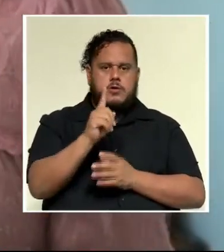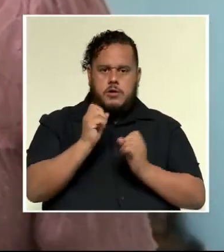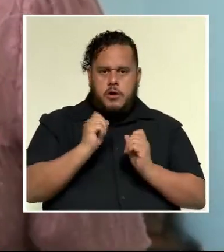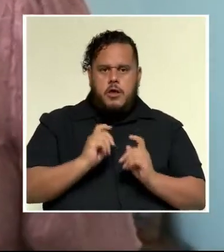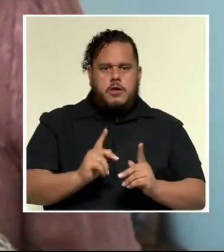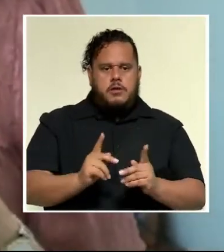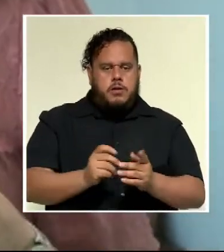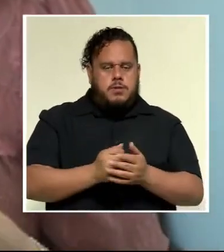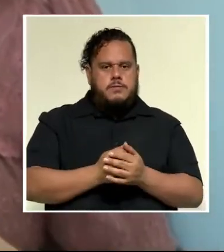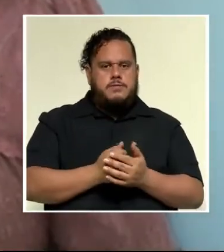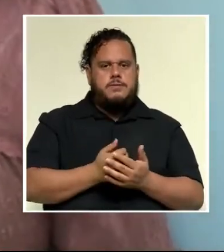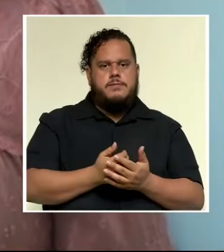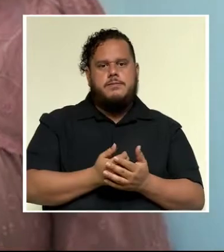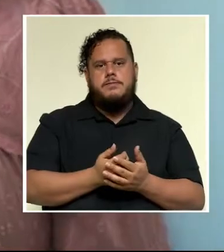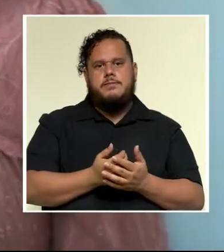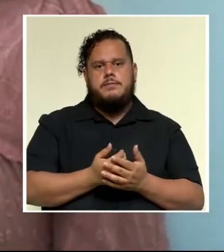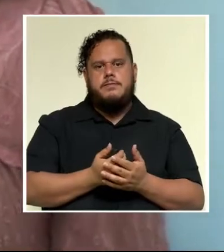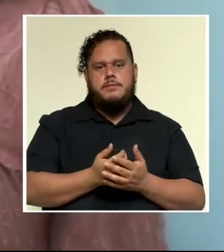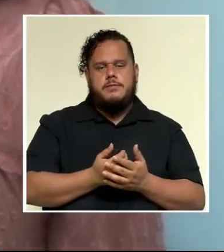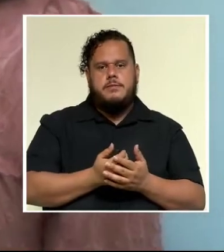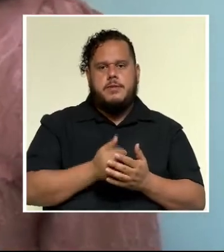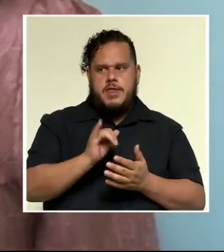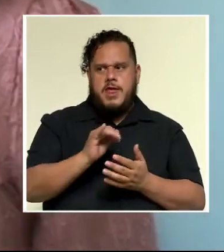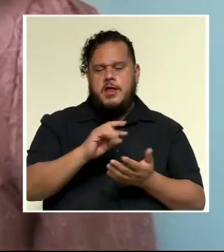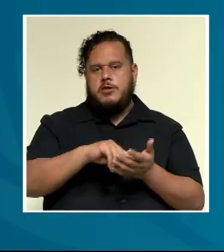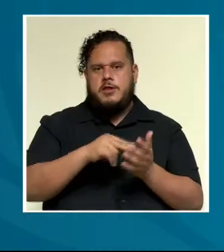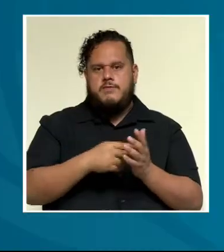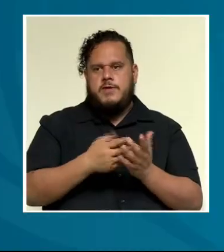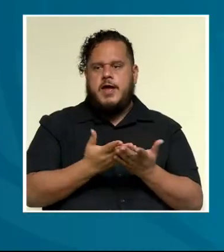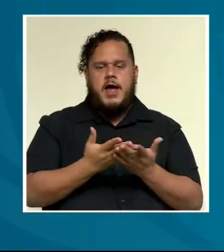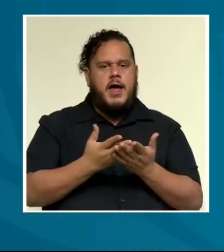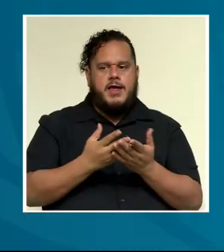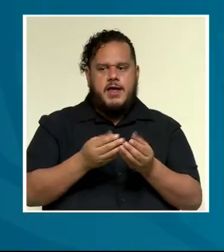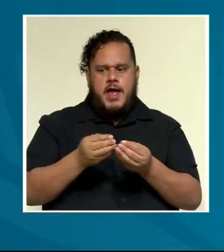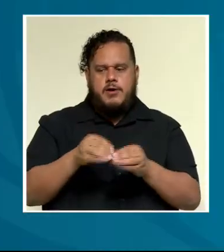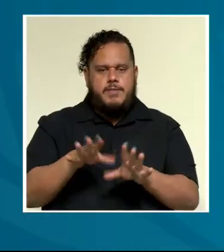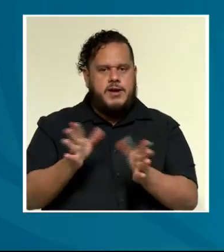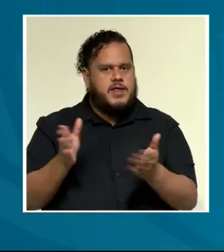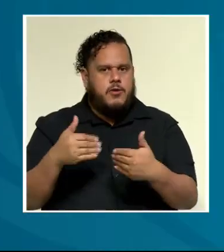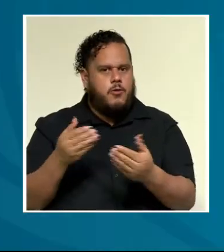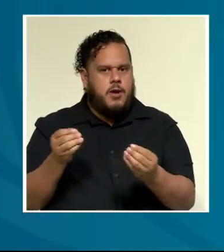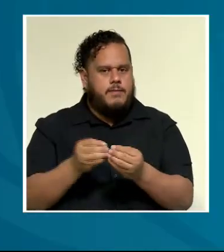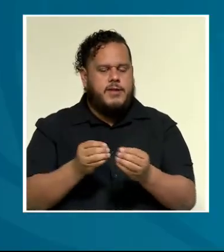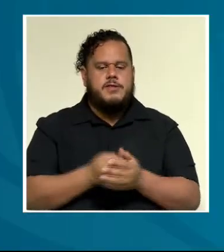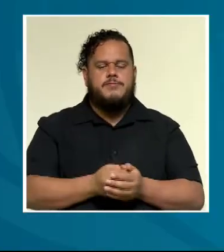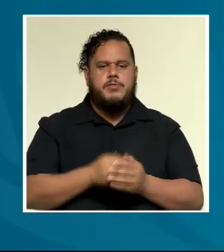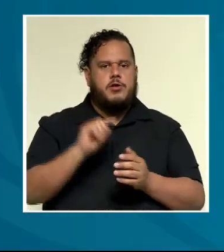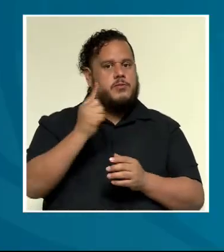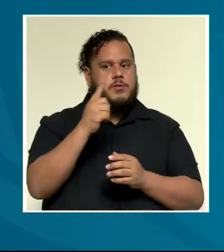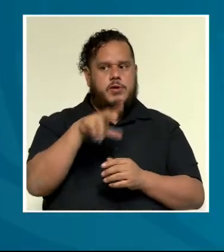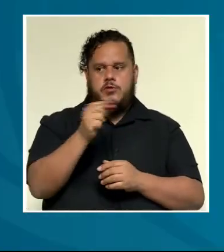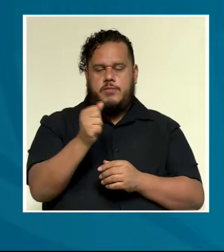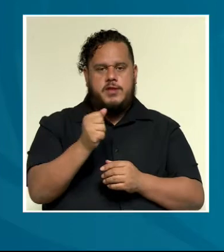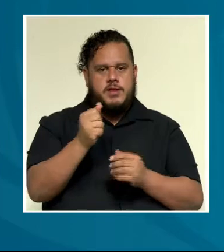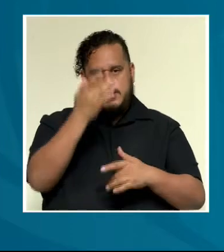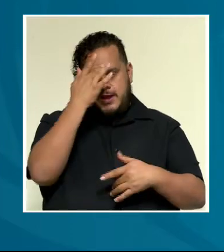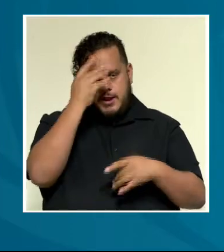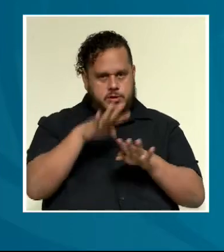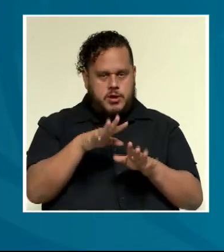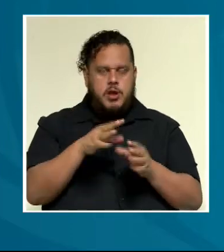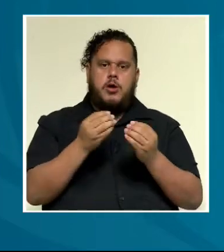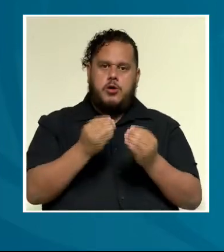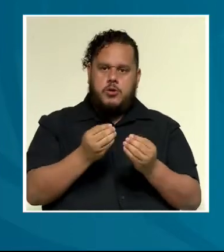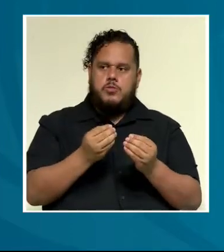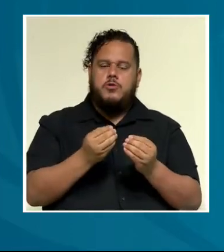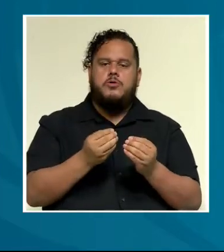oportunidad de retomar su vida y de rehacerla. Durante los primeros meses de la pandemia hubo un aumento en la pobreza.